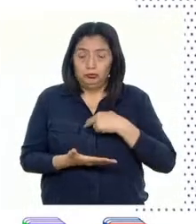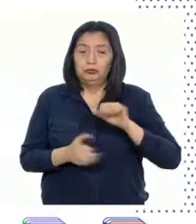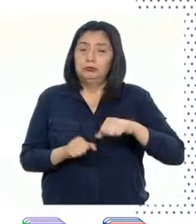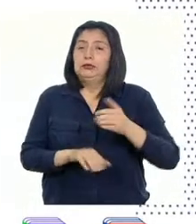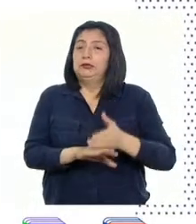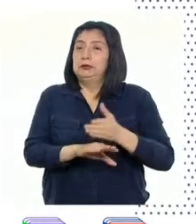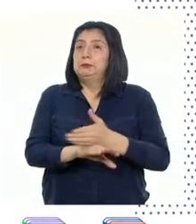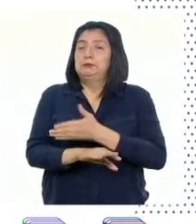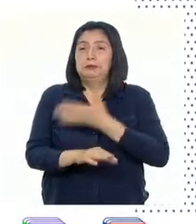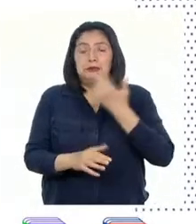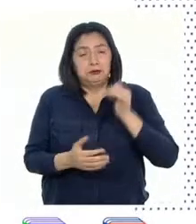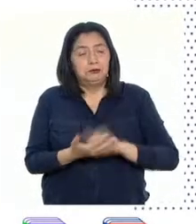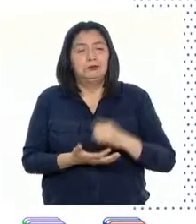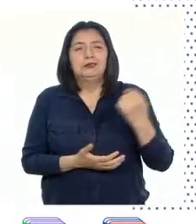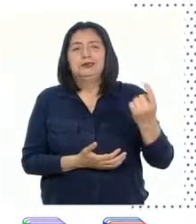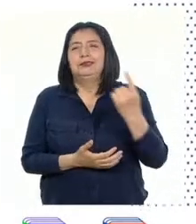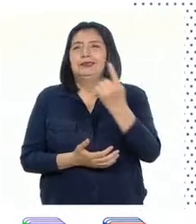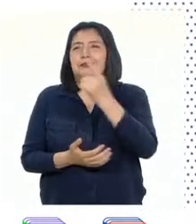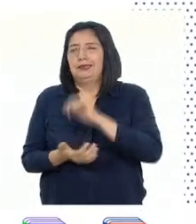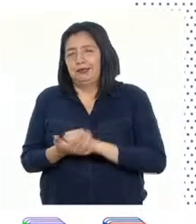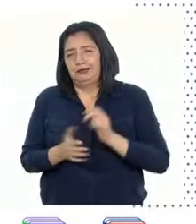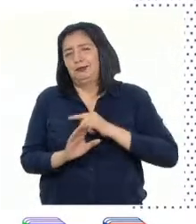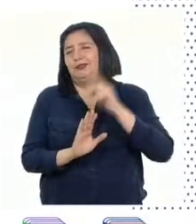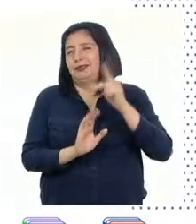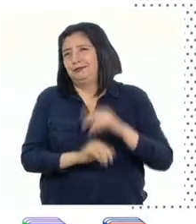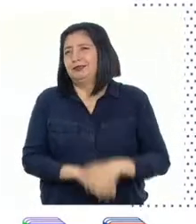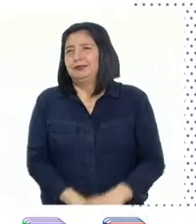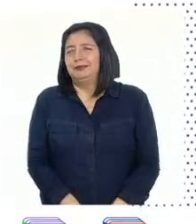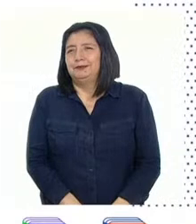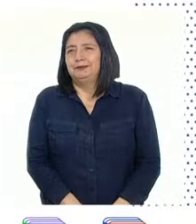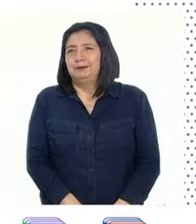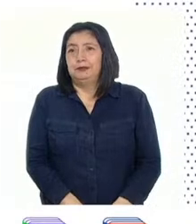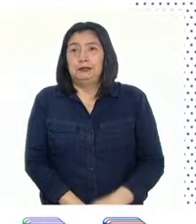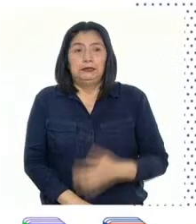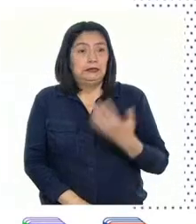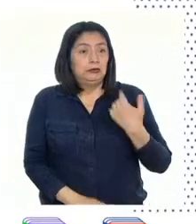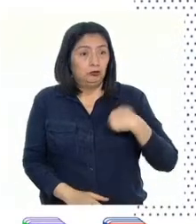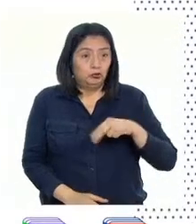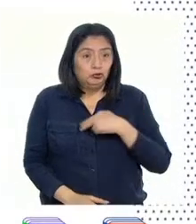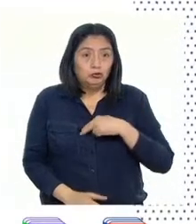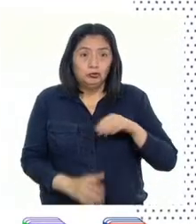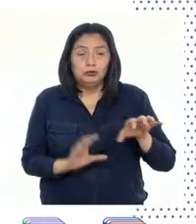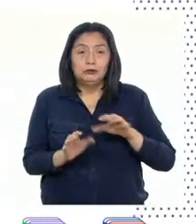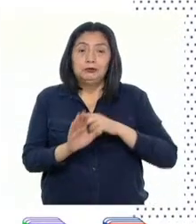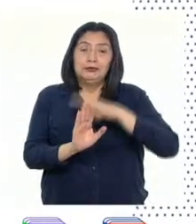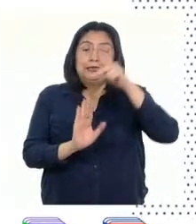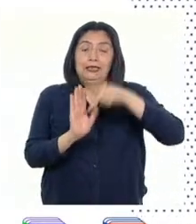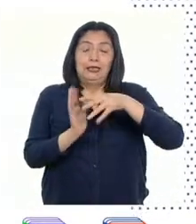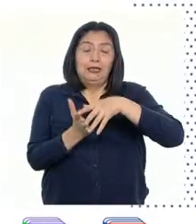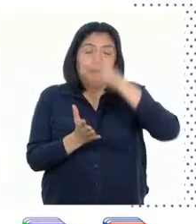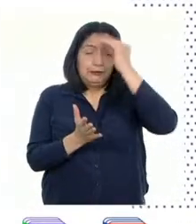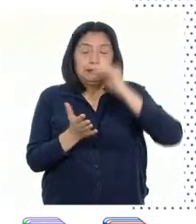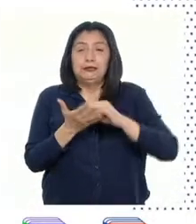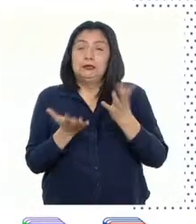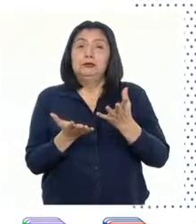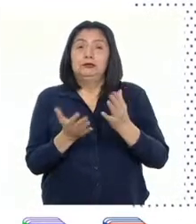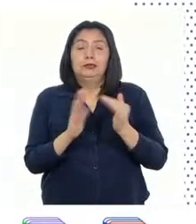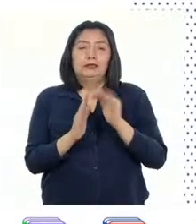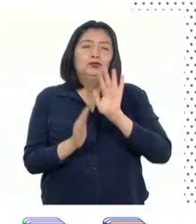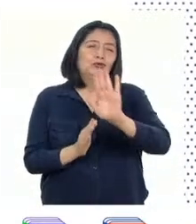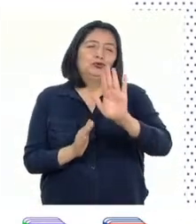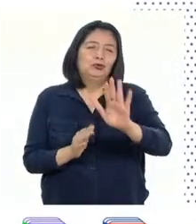ir mejorando en cada uno de los programas. Hicimos de Aprende en Casa su